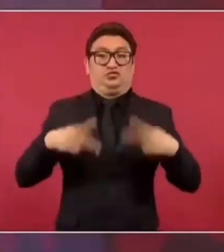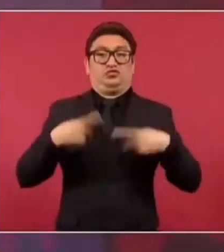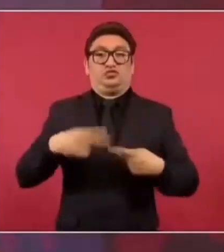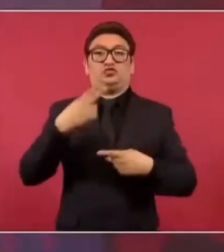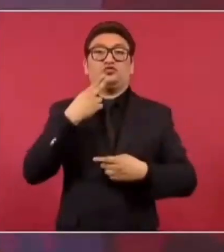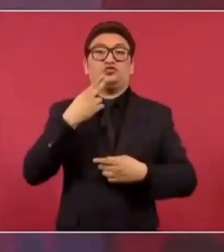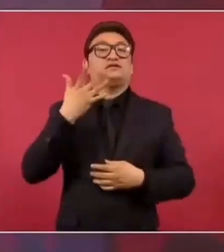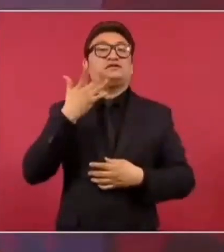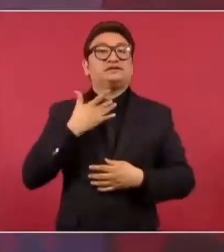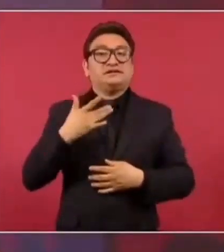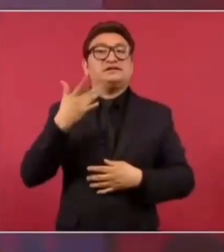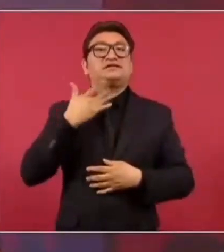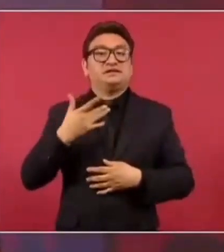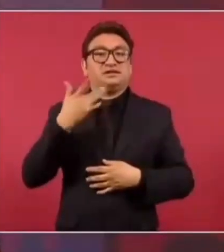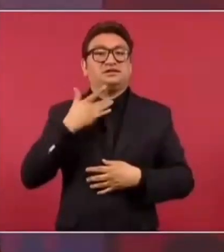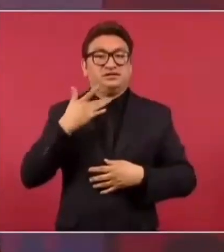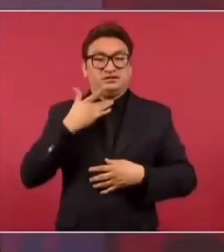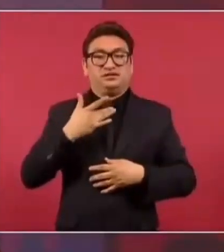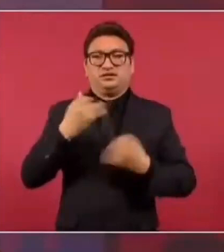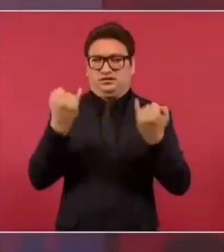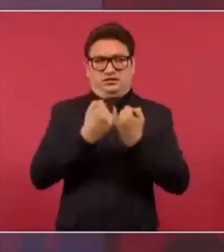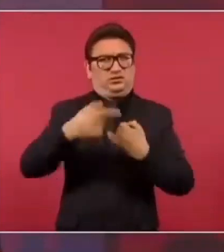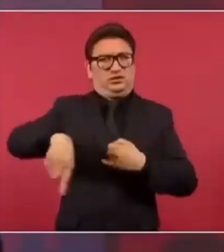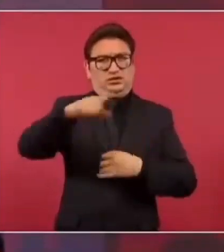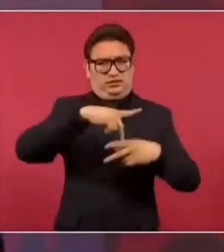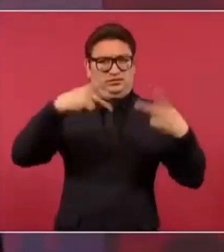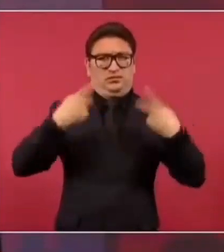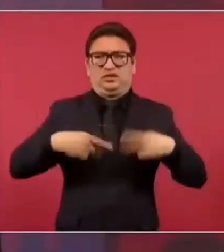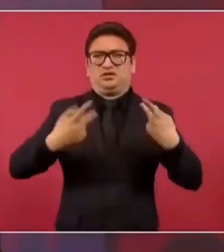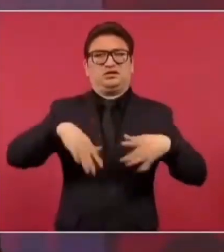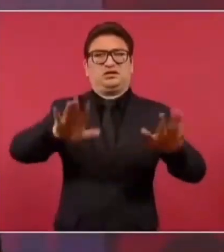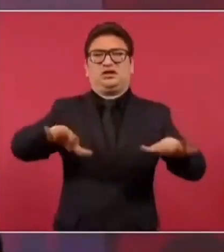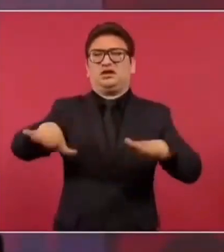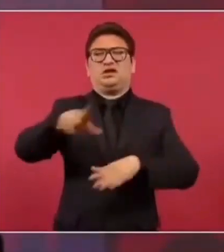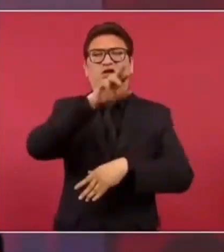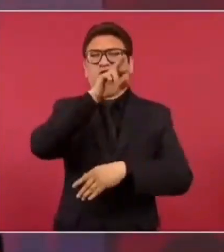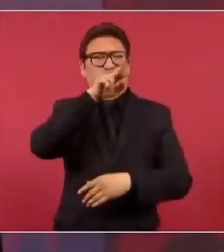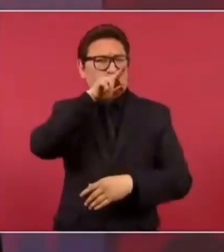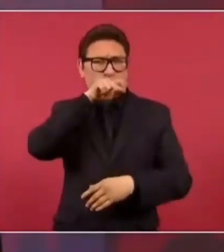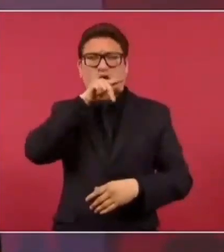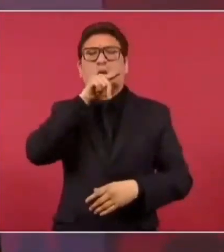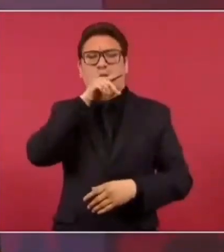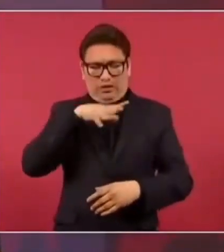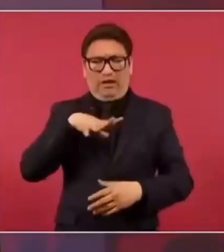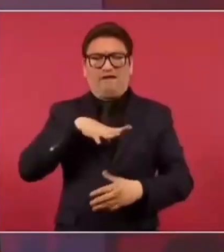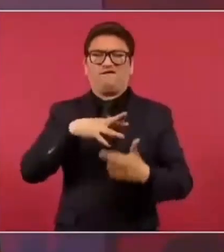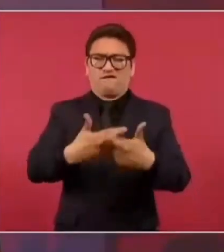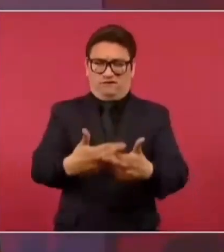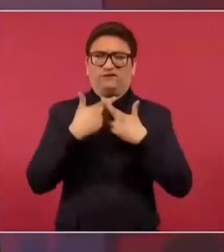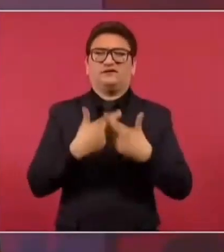de gasolinas y le puedo decir a la gente, no se preocupen, hay gasolina.